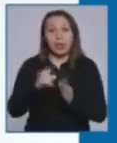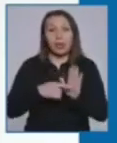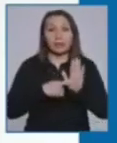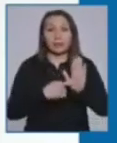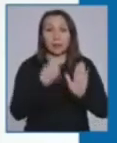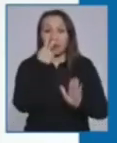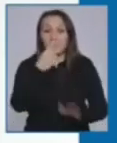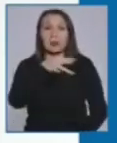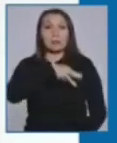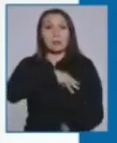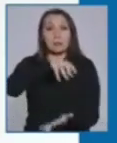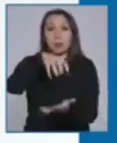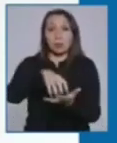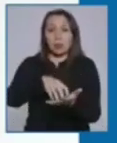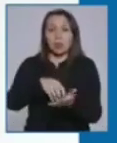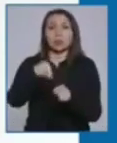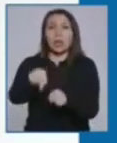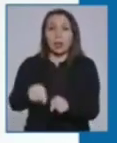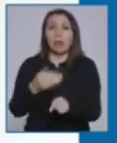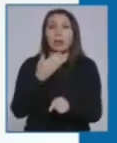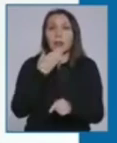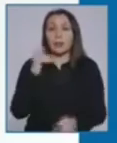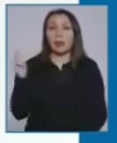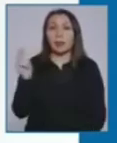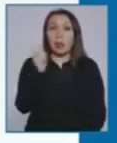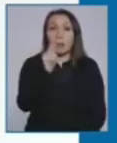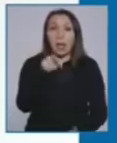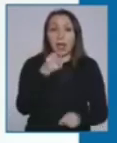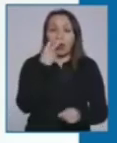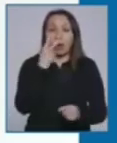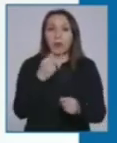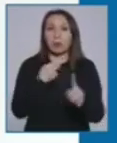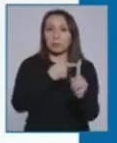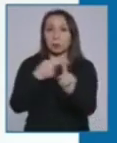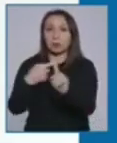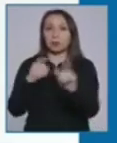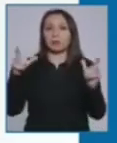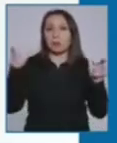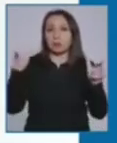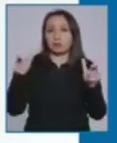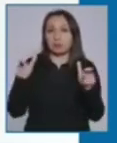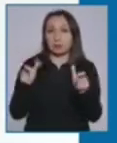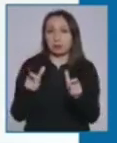la región metropolitana y la imagen de Tarapacá son muy positivas.